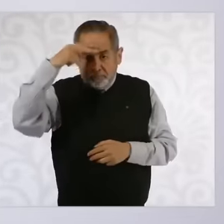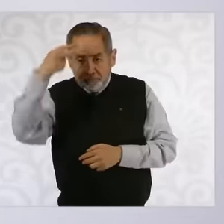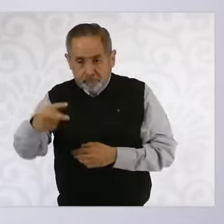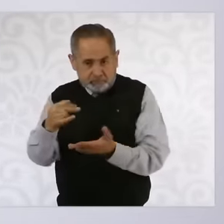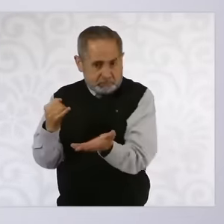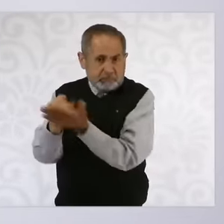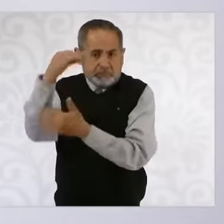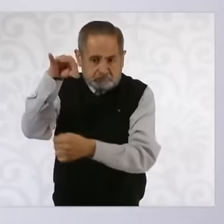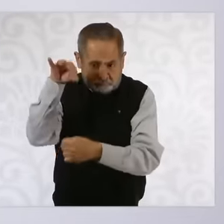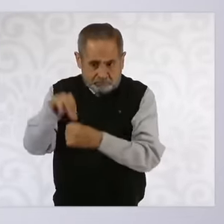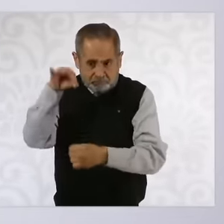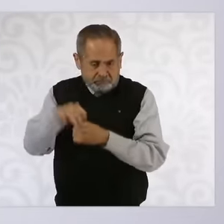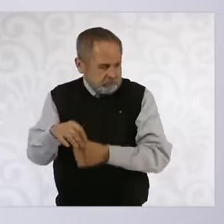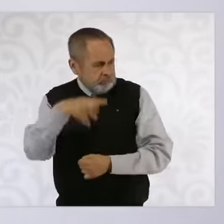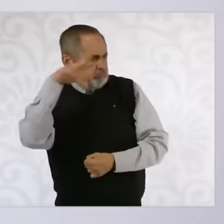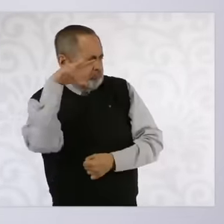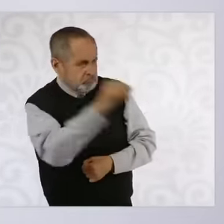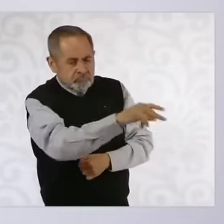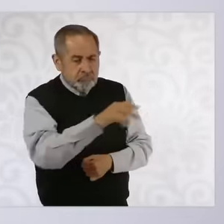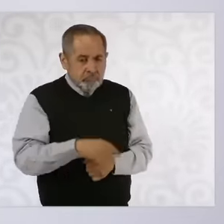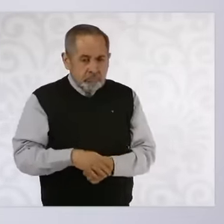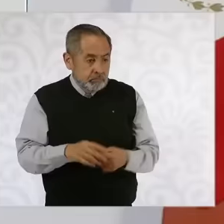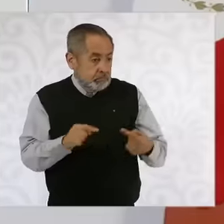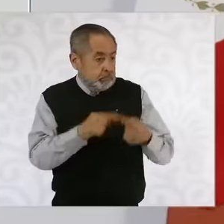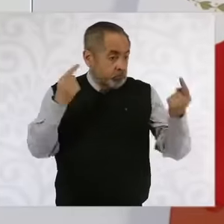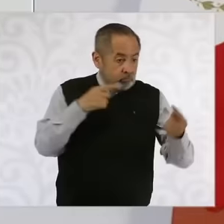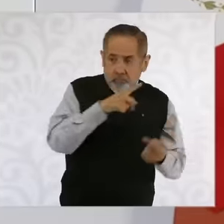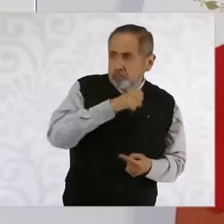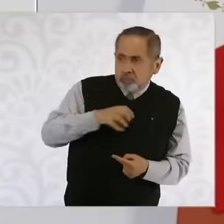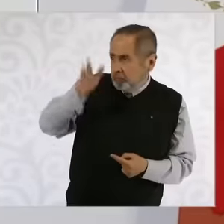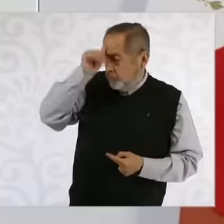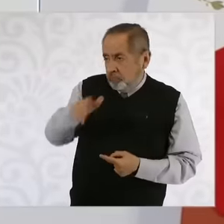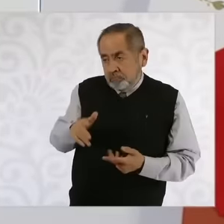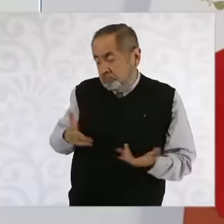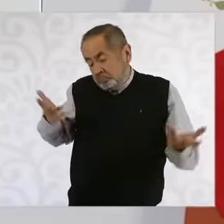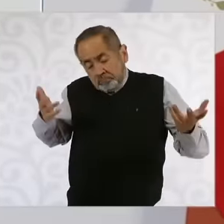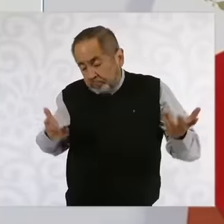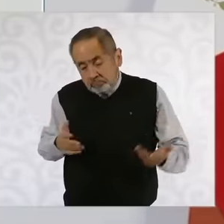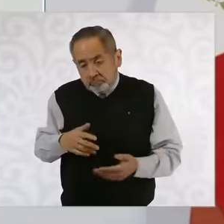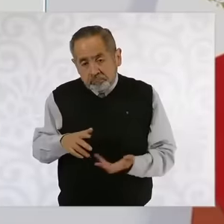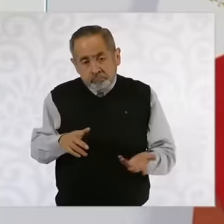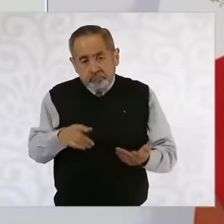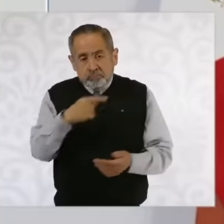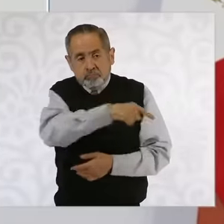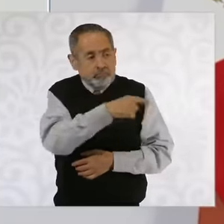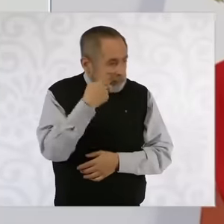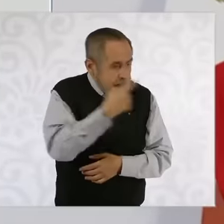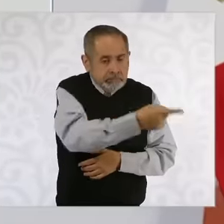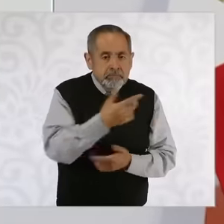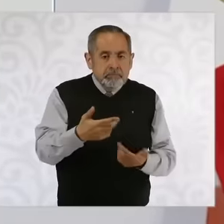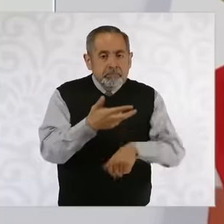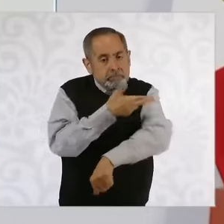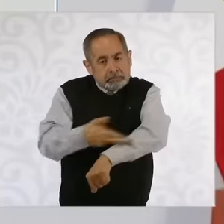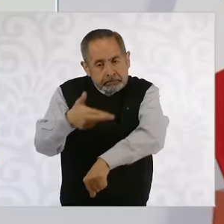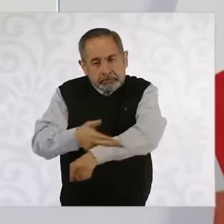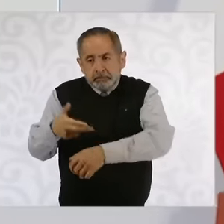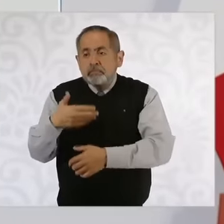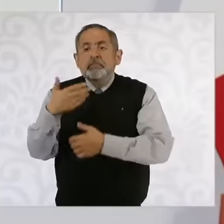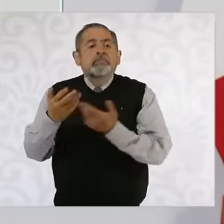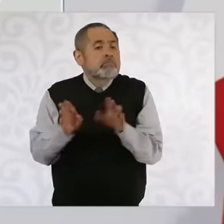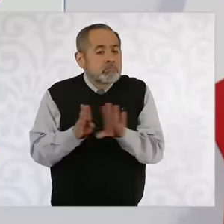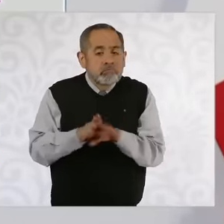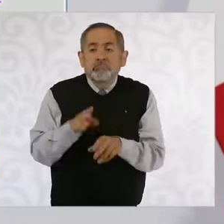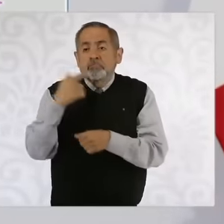A la oposición, ¿no le parece bien? Bueno, vean el resultado de la elección.